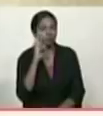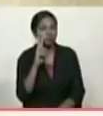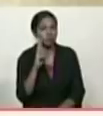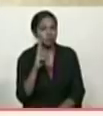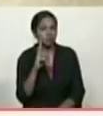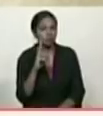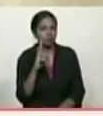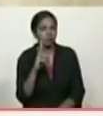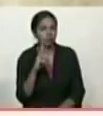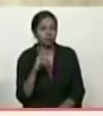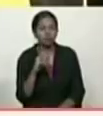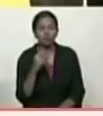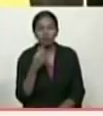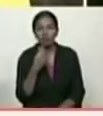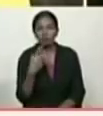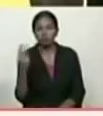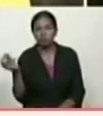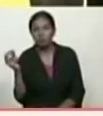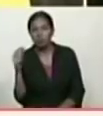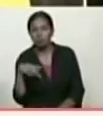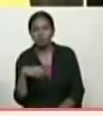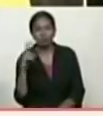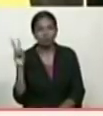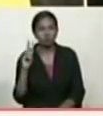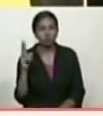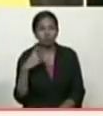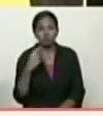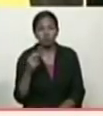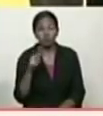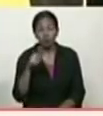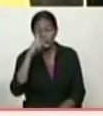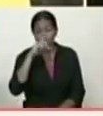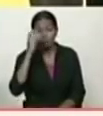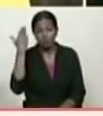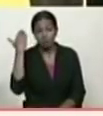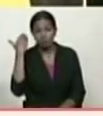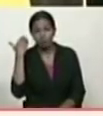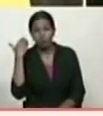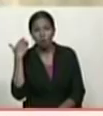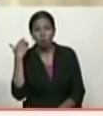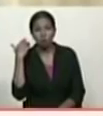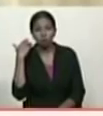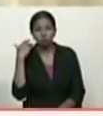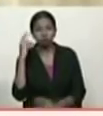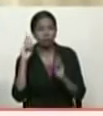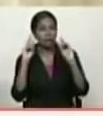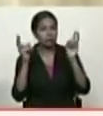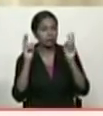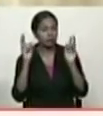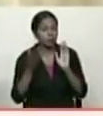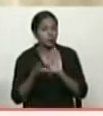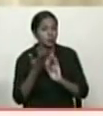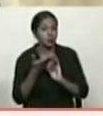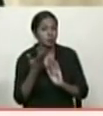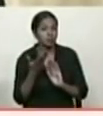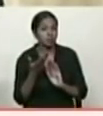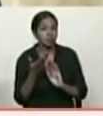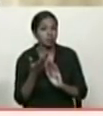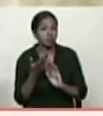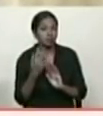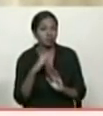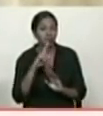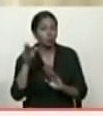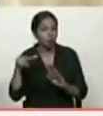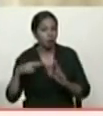migración desapareció de los titulares, ¿no? Fue el año pasado el tema. De repente lo sustituyeron por ayuda